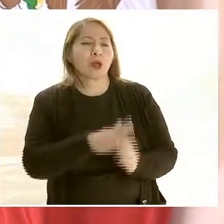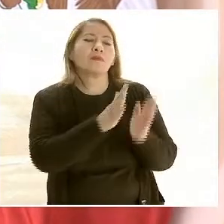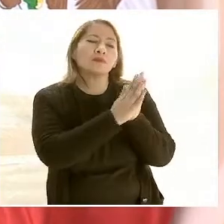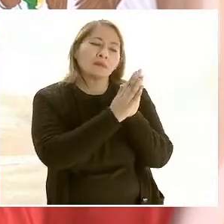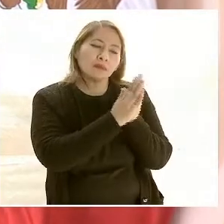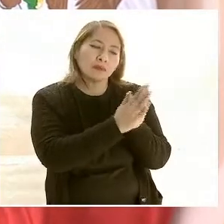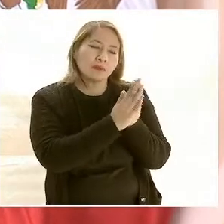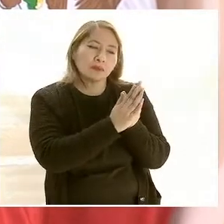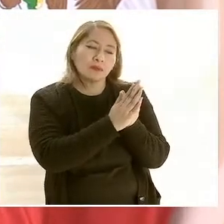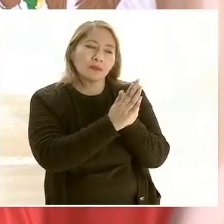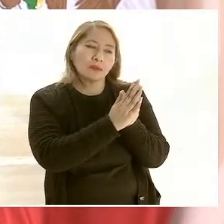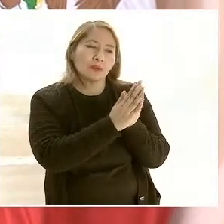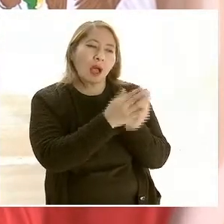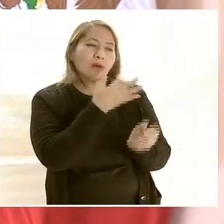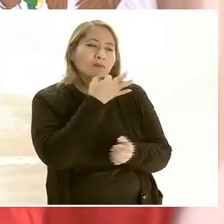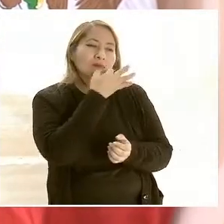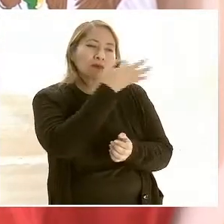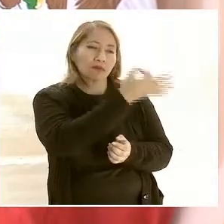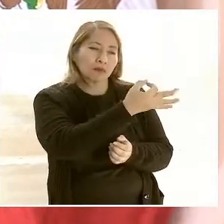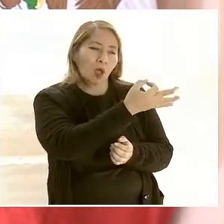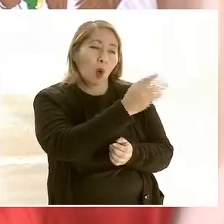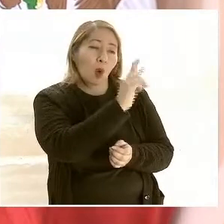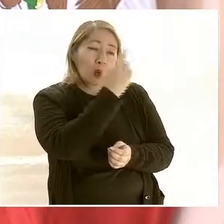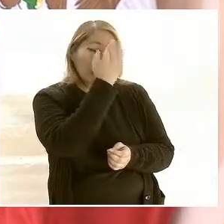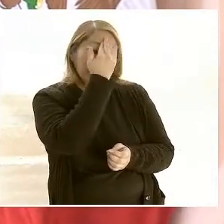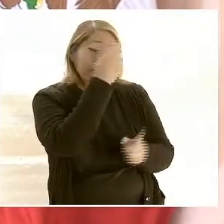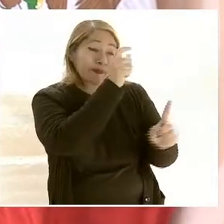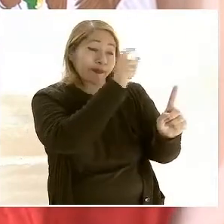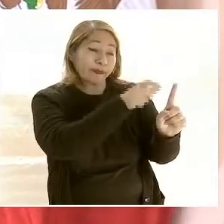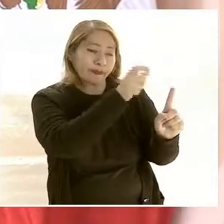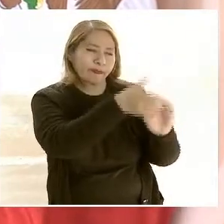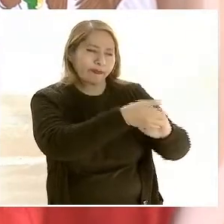transmita de mi parte un